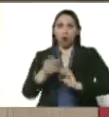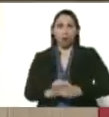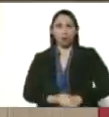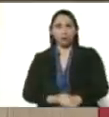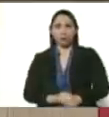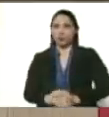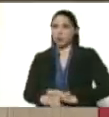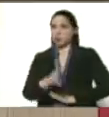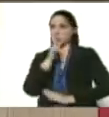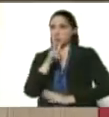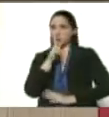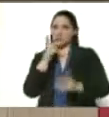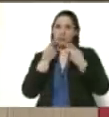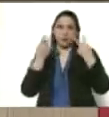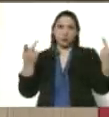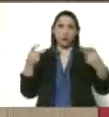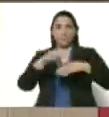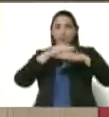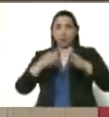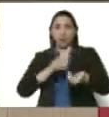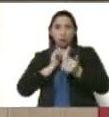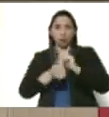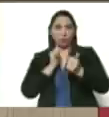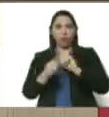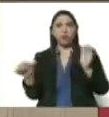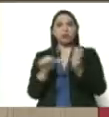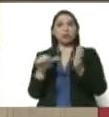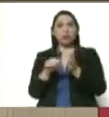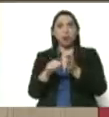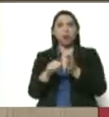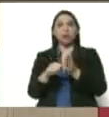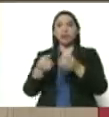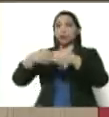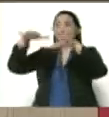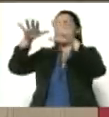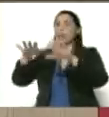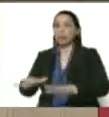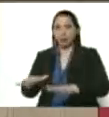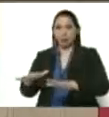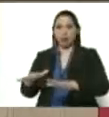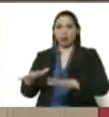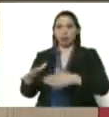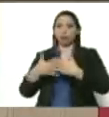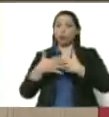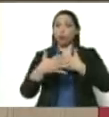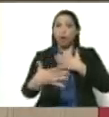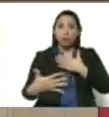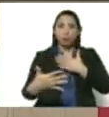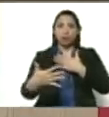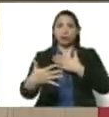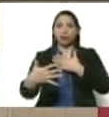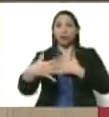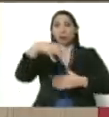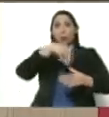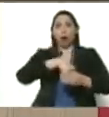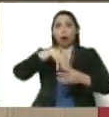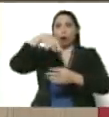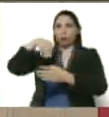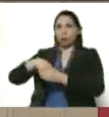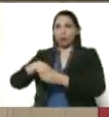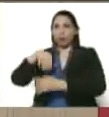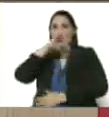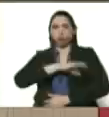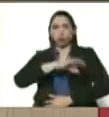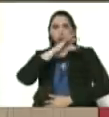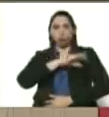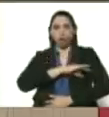cierto, el decreto del Ministerio del Deporte, donde se suspendía durante la cuarentena